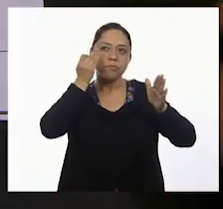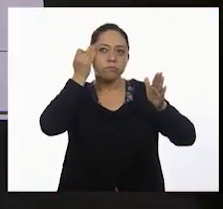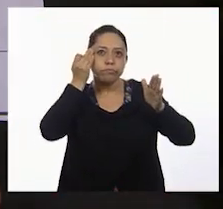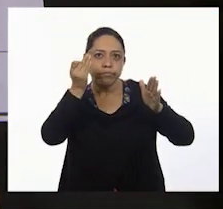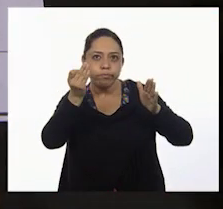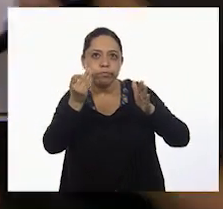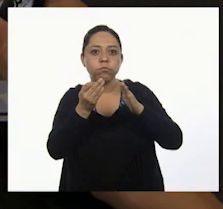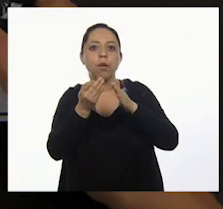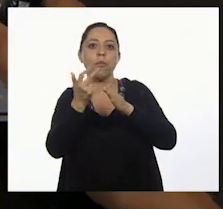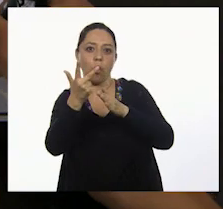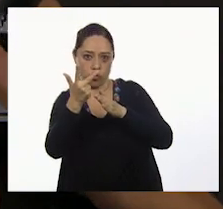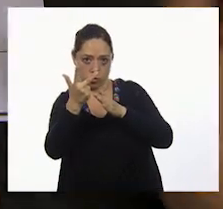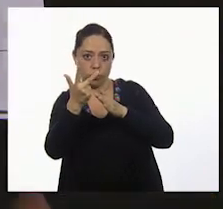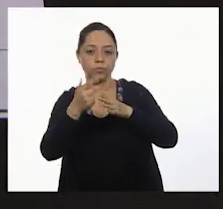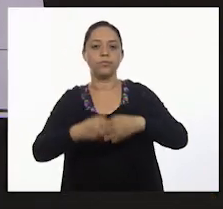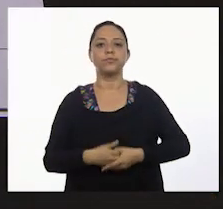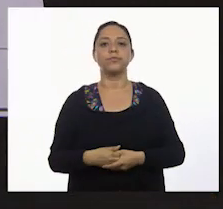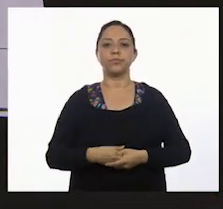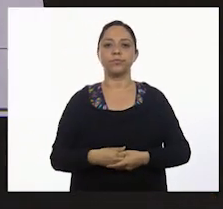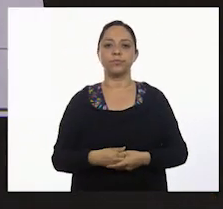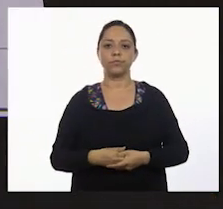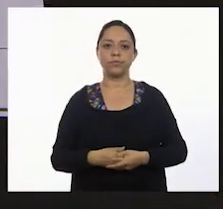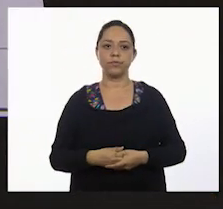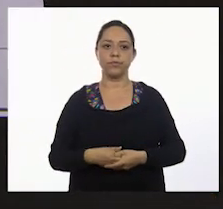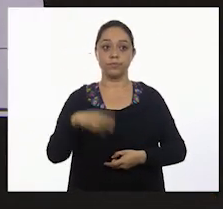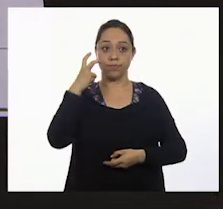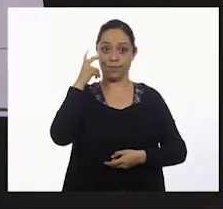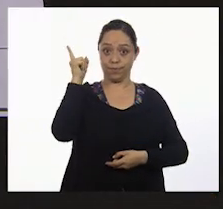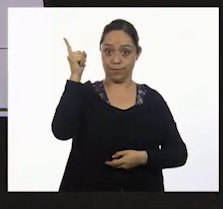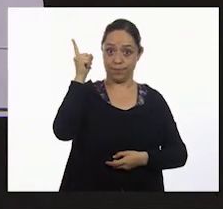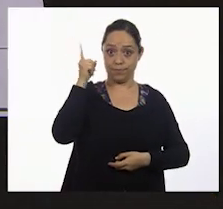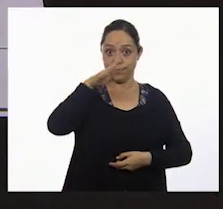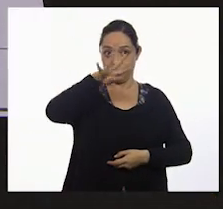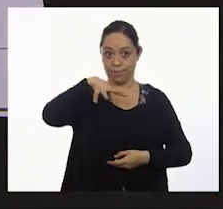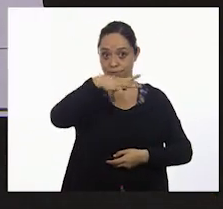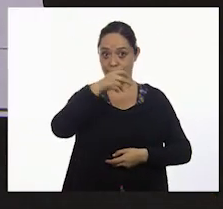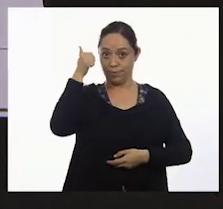pulso y se escribe así. Veamos nuestra tabla.